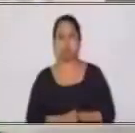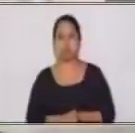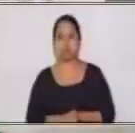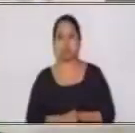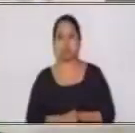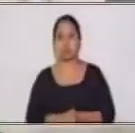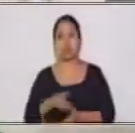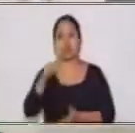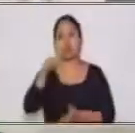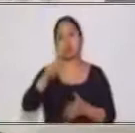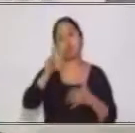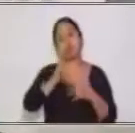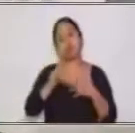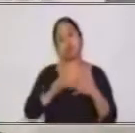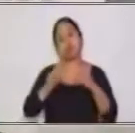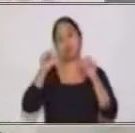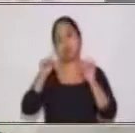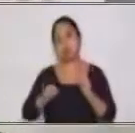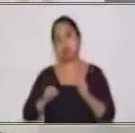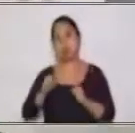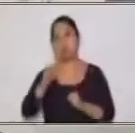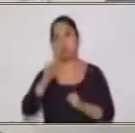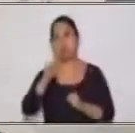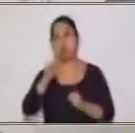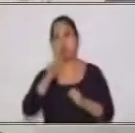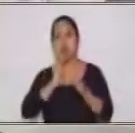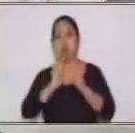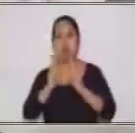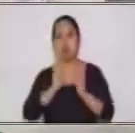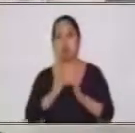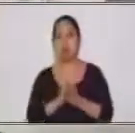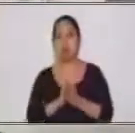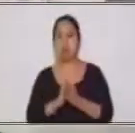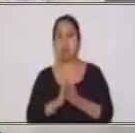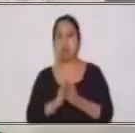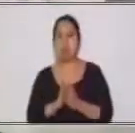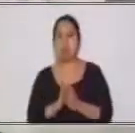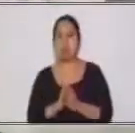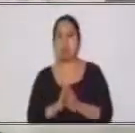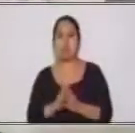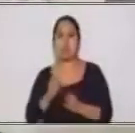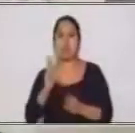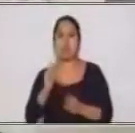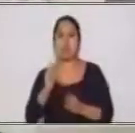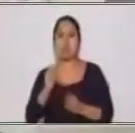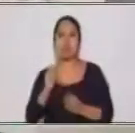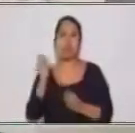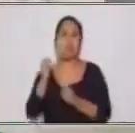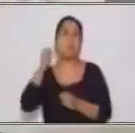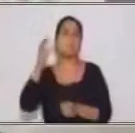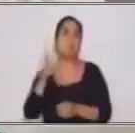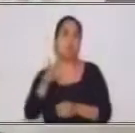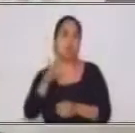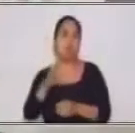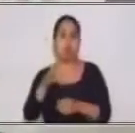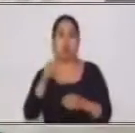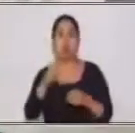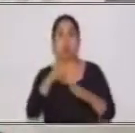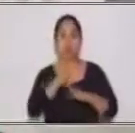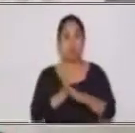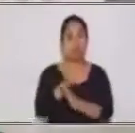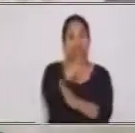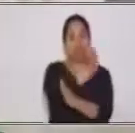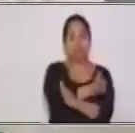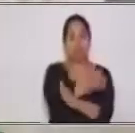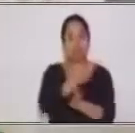de características podemos hablar que es subjetivo, lo contrario al neoclasicismo. En neoclasicismo eran muy normativos, pero aquí es